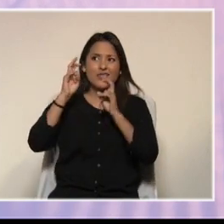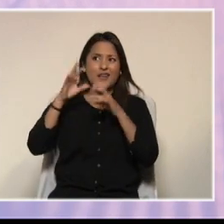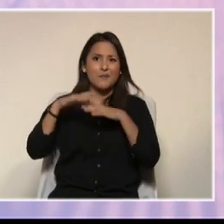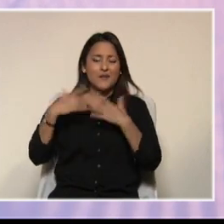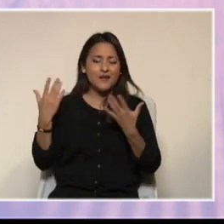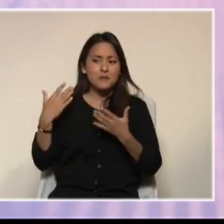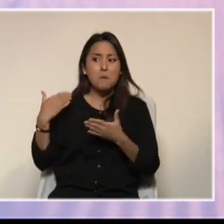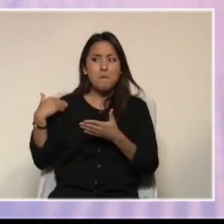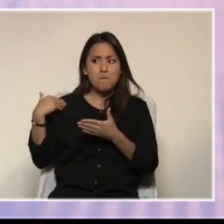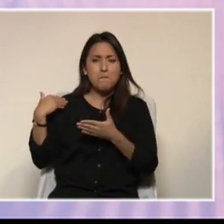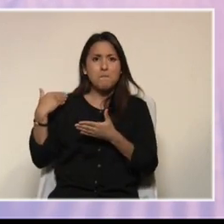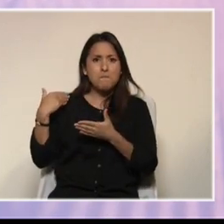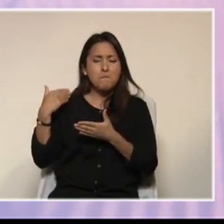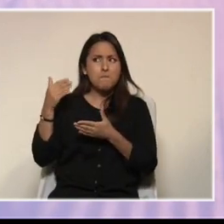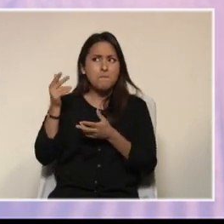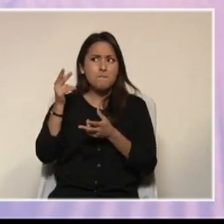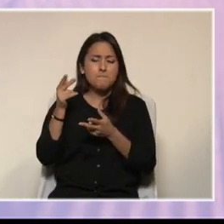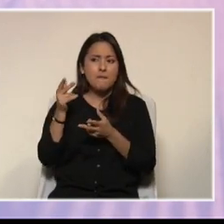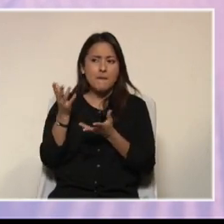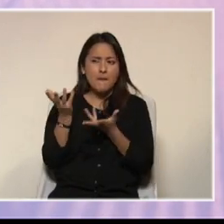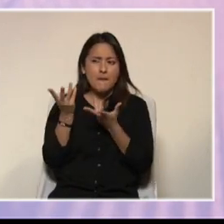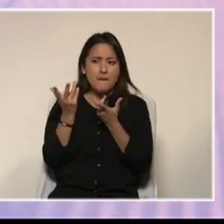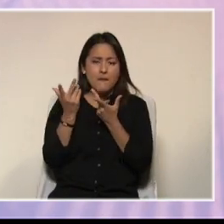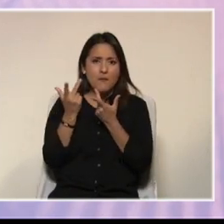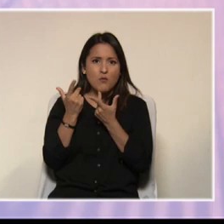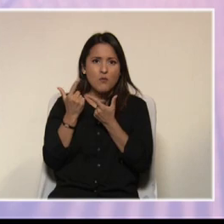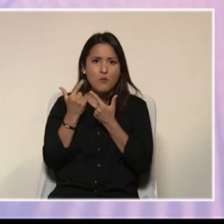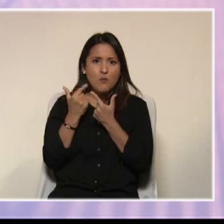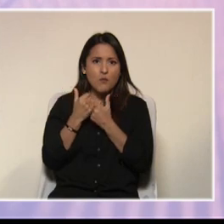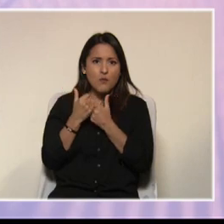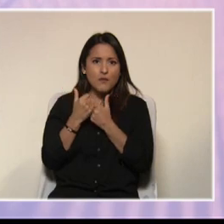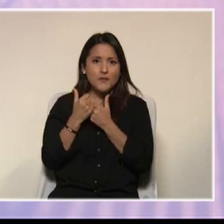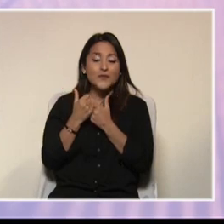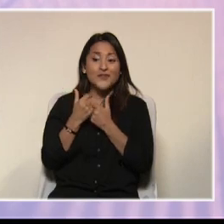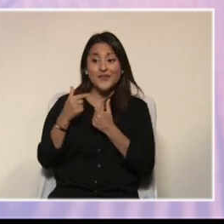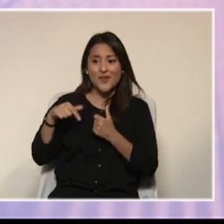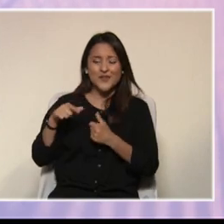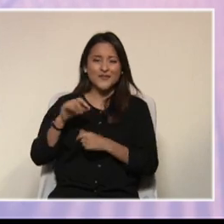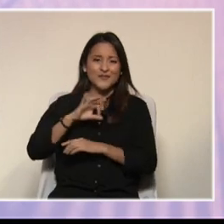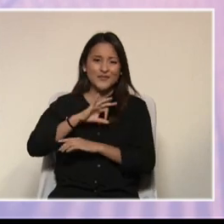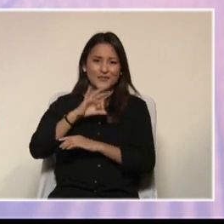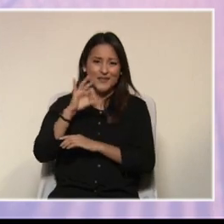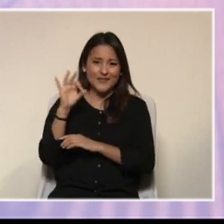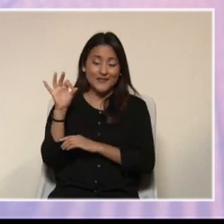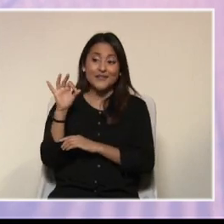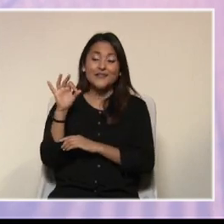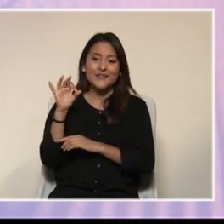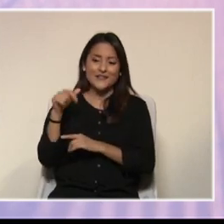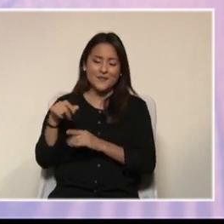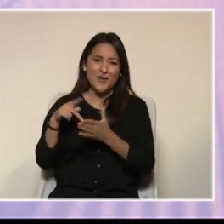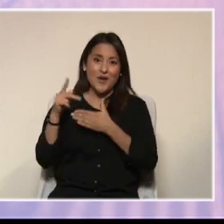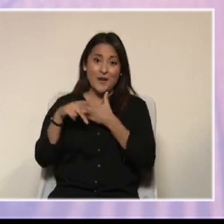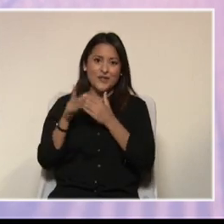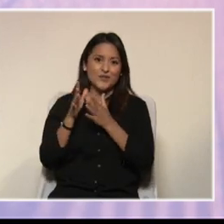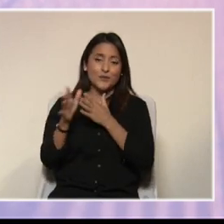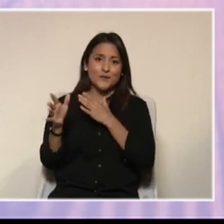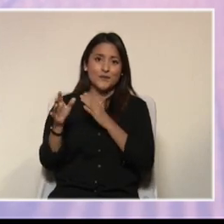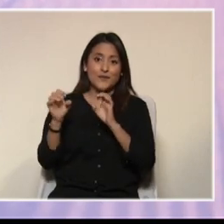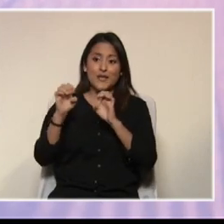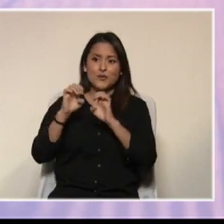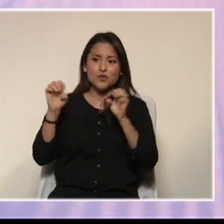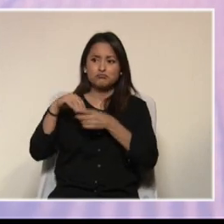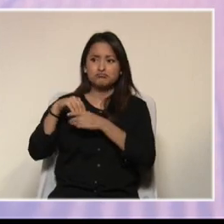hemos estado escuchando durante todo el programa de Cada Familia Una Escuela, y ese es la educación